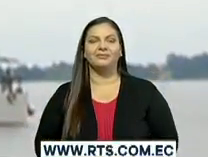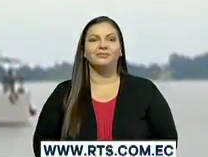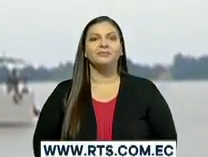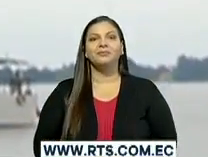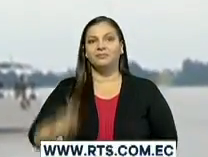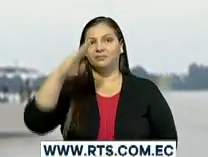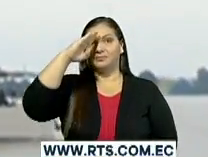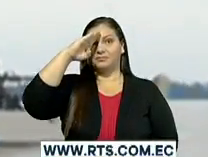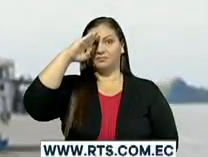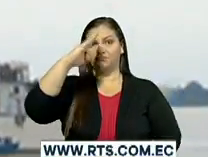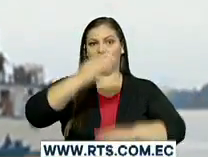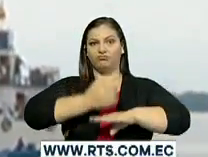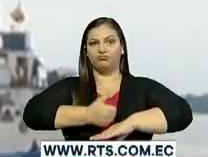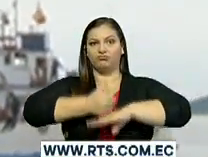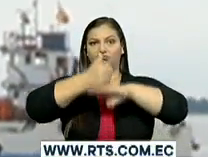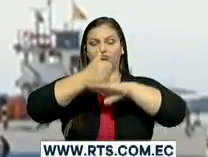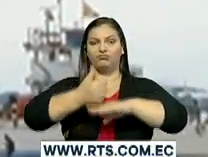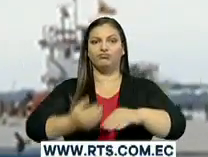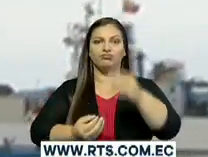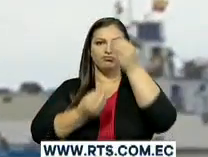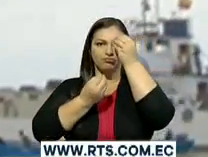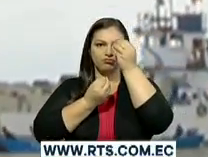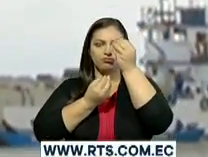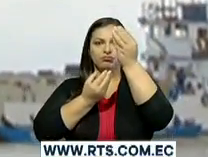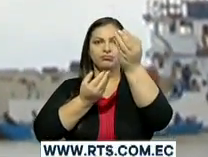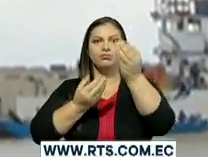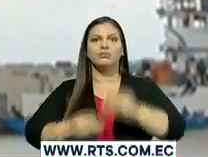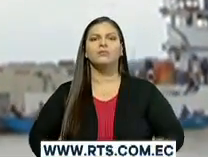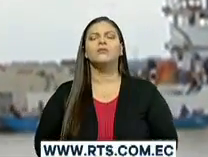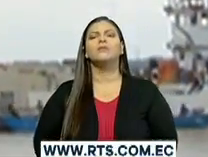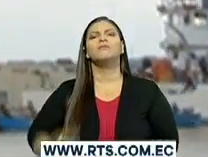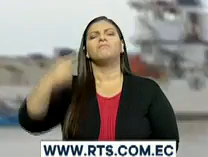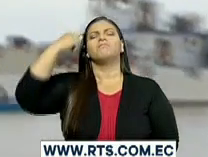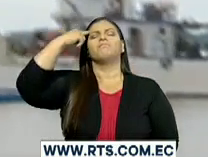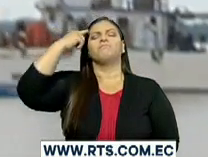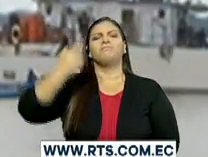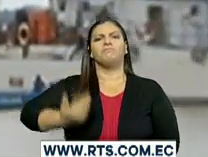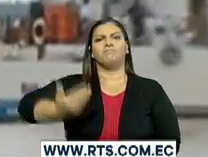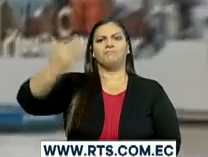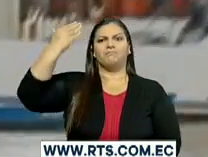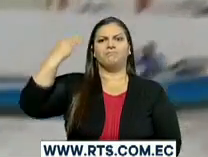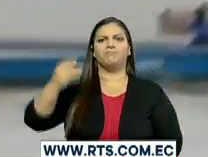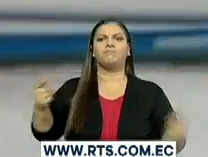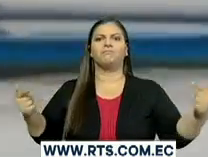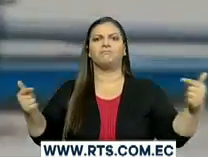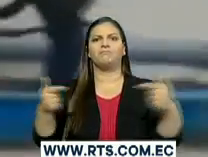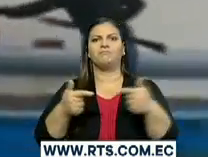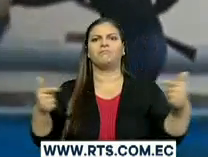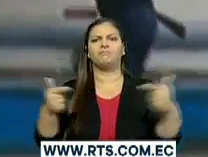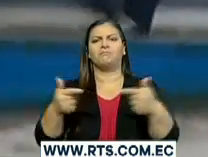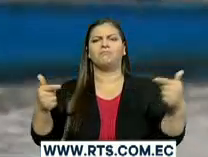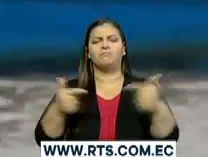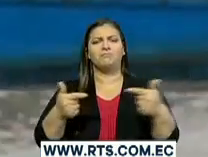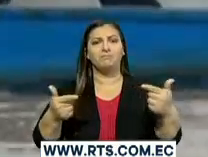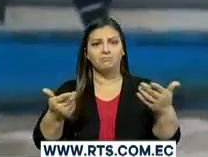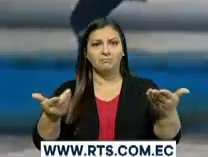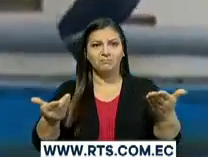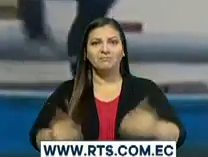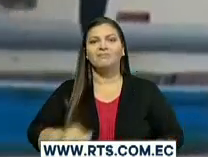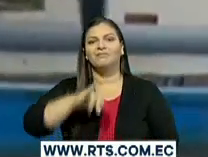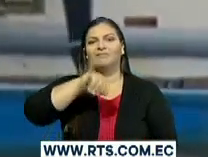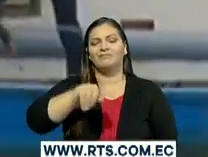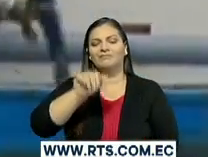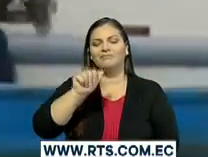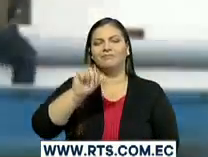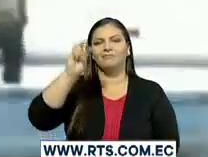del 77º aniversario de la batalla de Jambelí. Es una institución seria, comprometida con el país, que